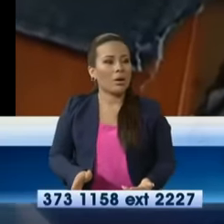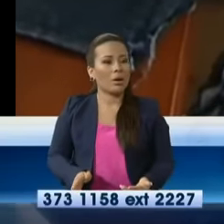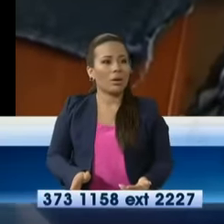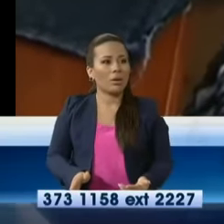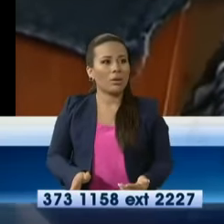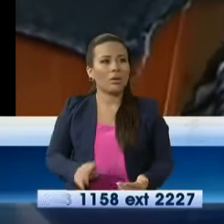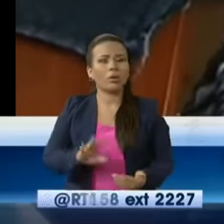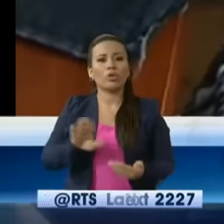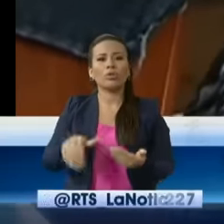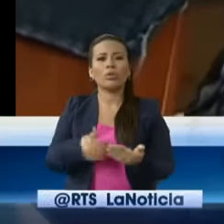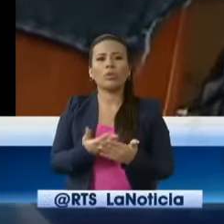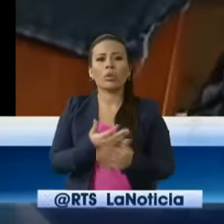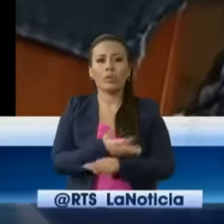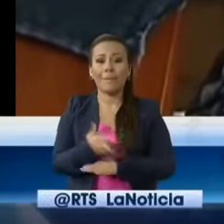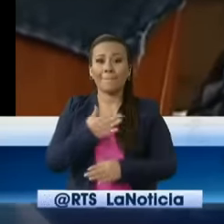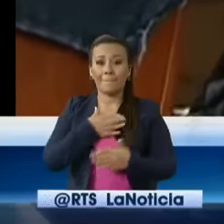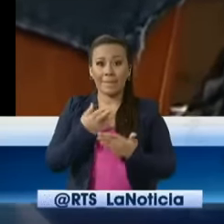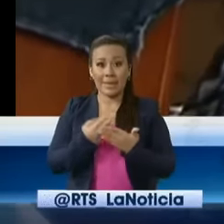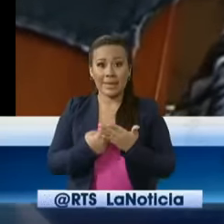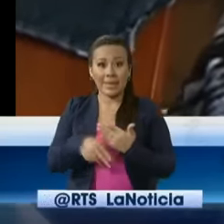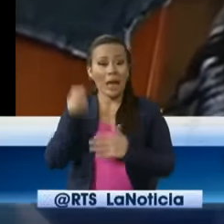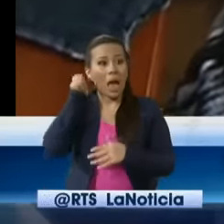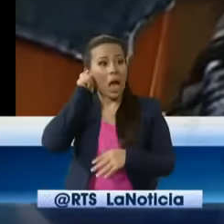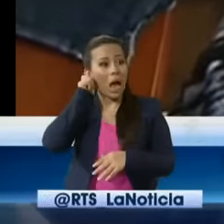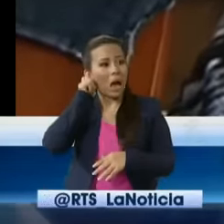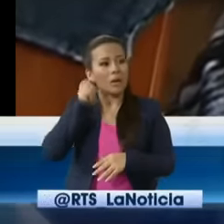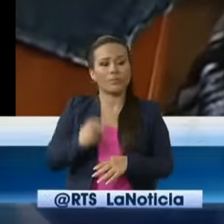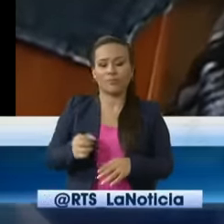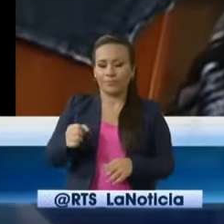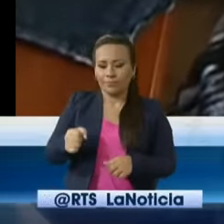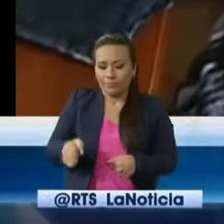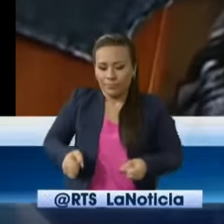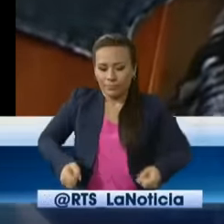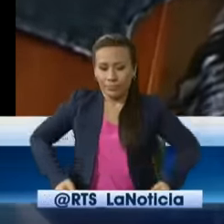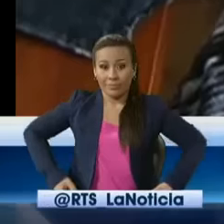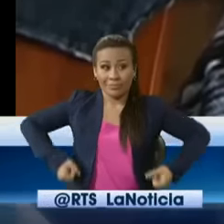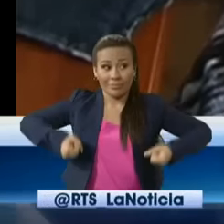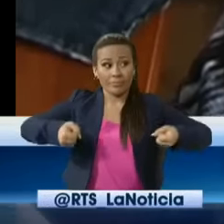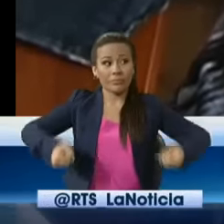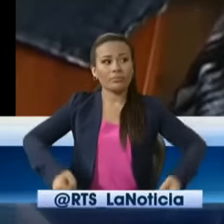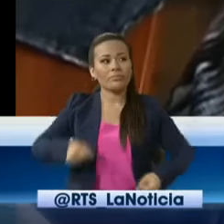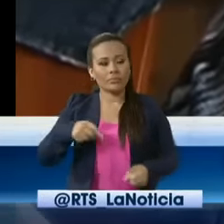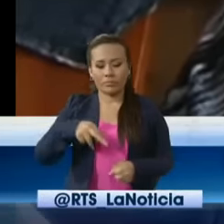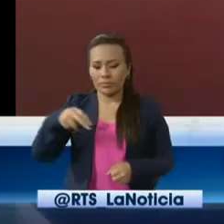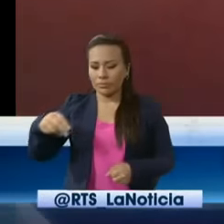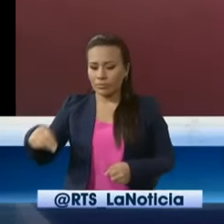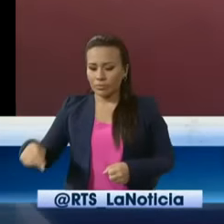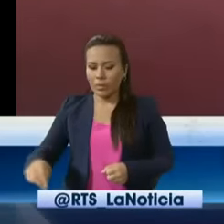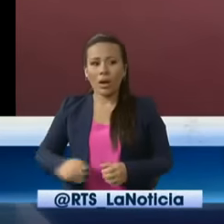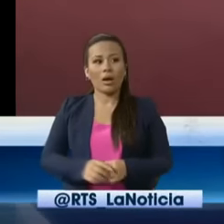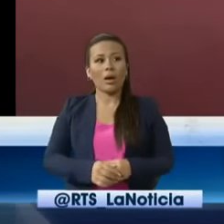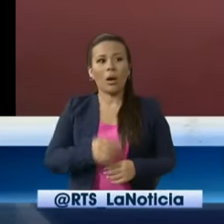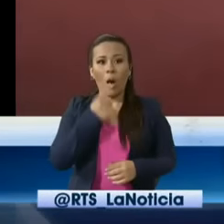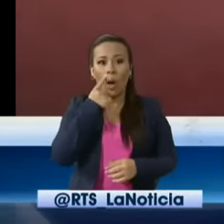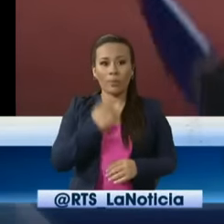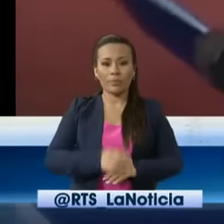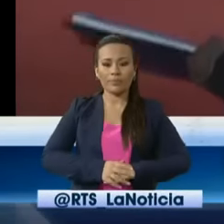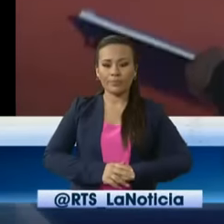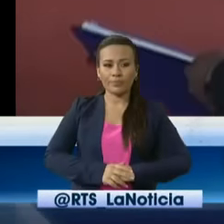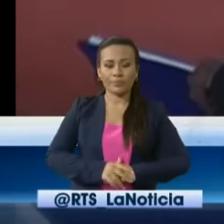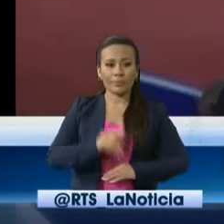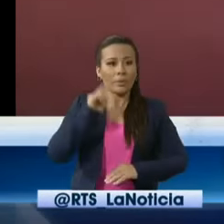el tiempo, porque mi hija se baja despacito con las muletas. Le dieron todo el tiempo para que se bajen. En cuestión de segundos, un hombre y